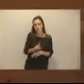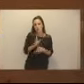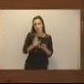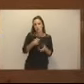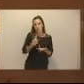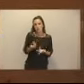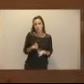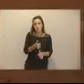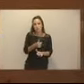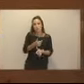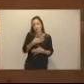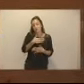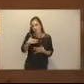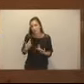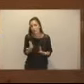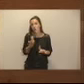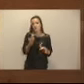que se faiga